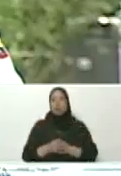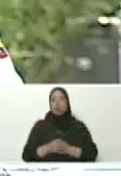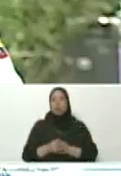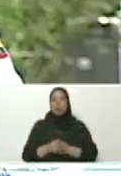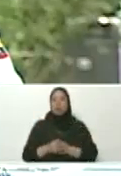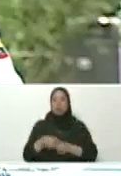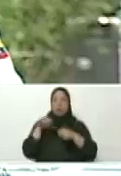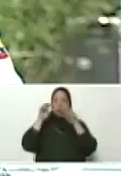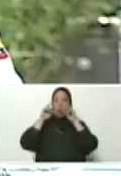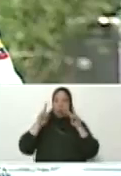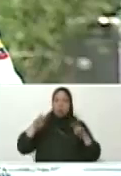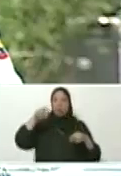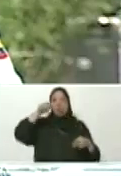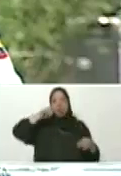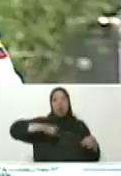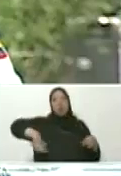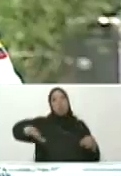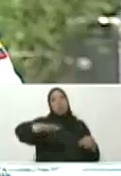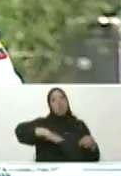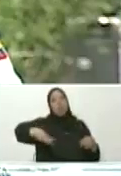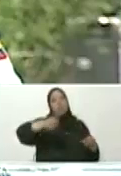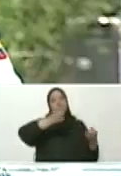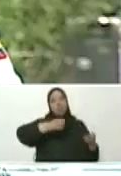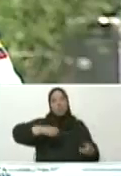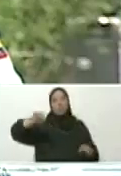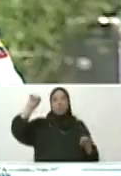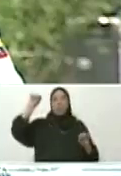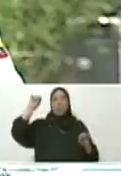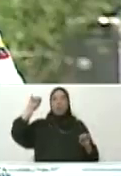ver al pueblo con su cartografía social,